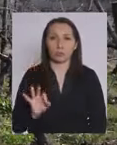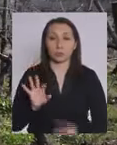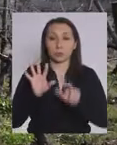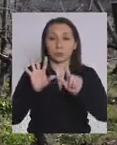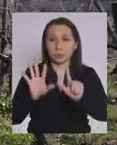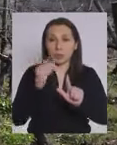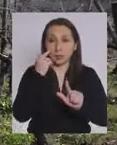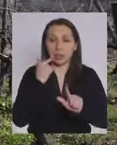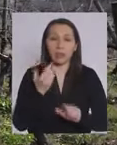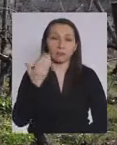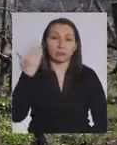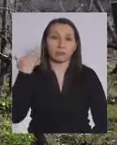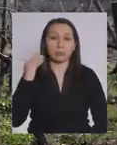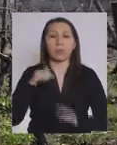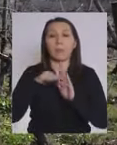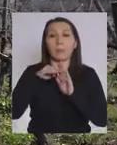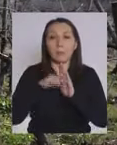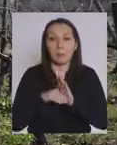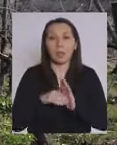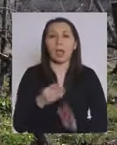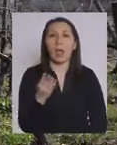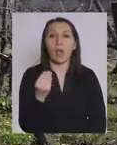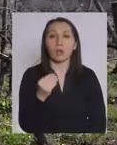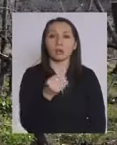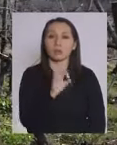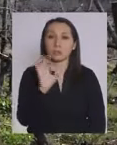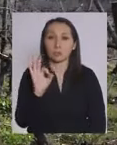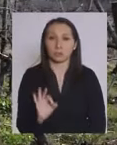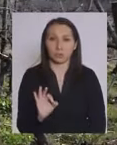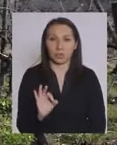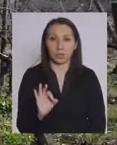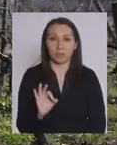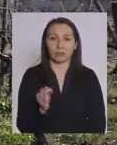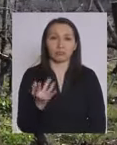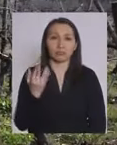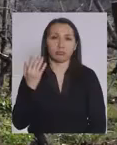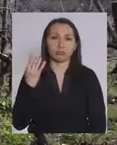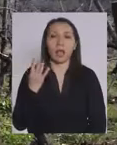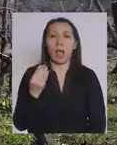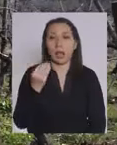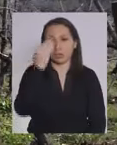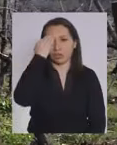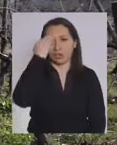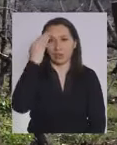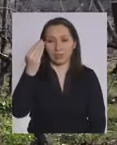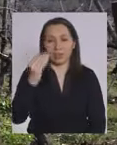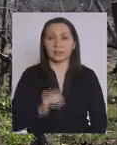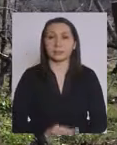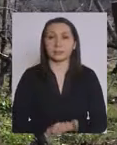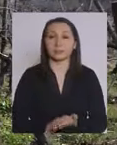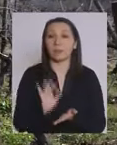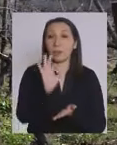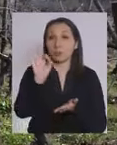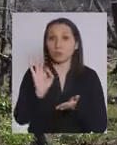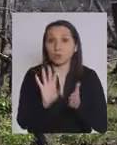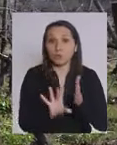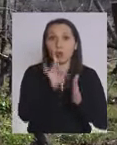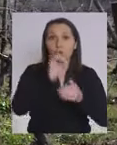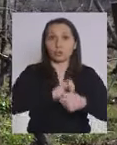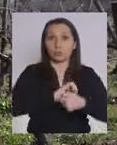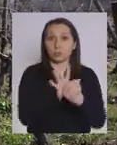siete días y bajó en menos 14% en los últimos 14 días y la tasa de positividad